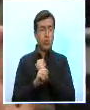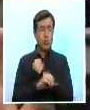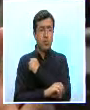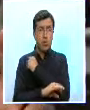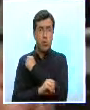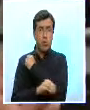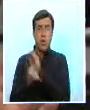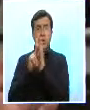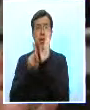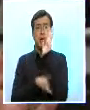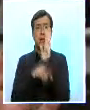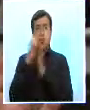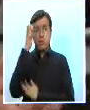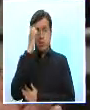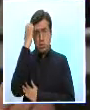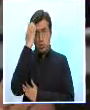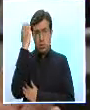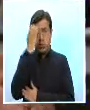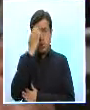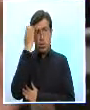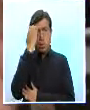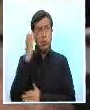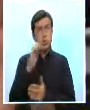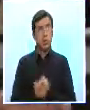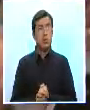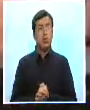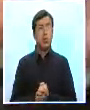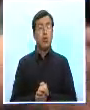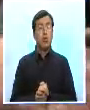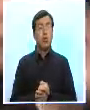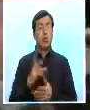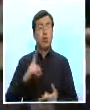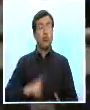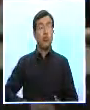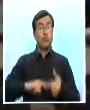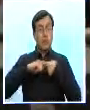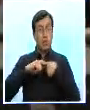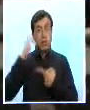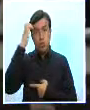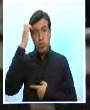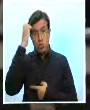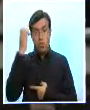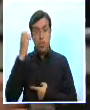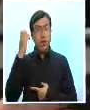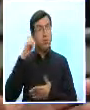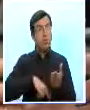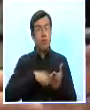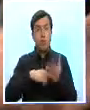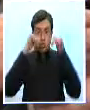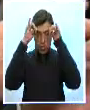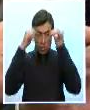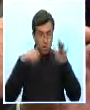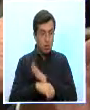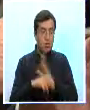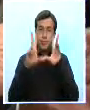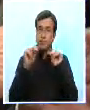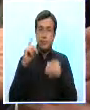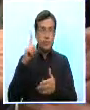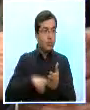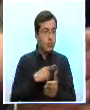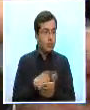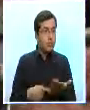el parlamento europeo que los subvenciones porque hay subvenciones de ropa que van a las corridas de toros a pesar por